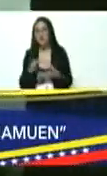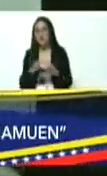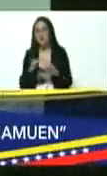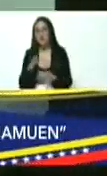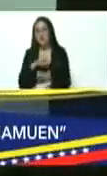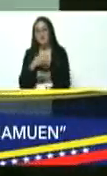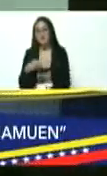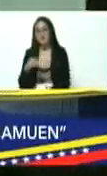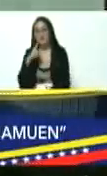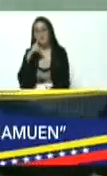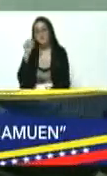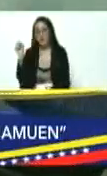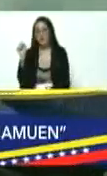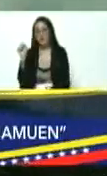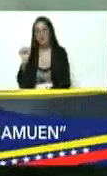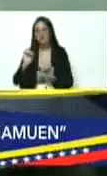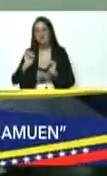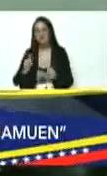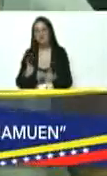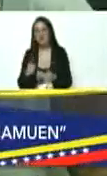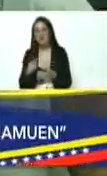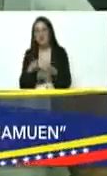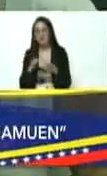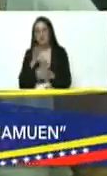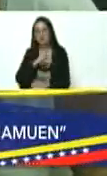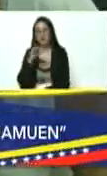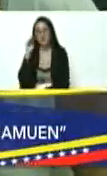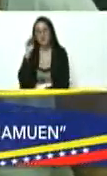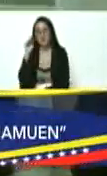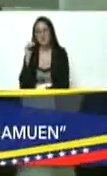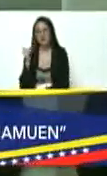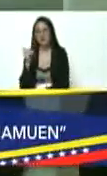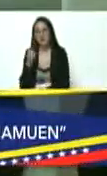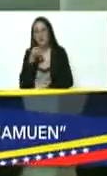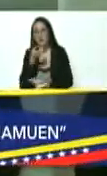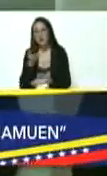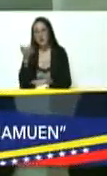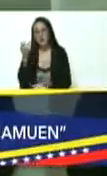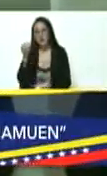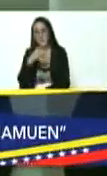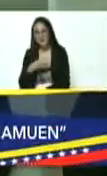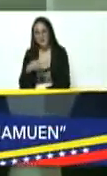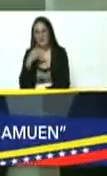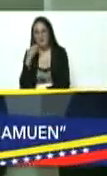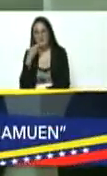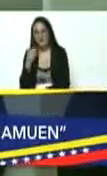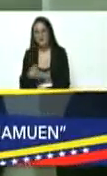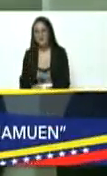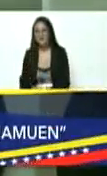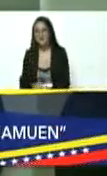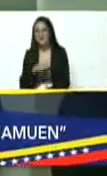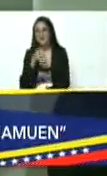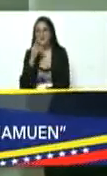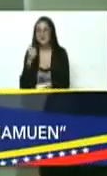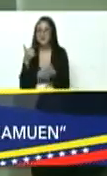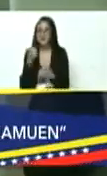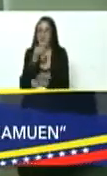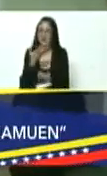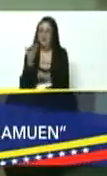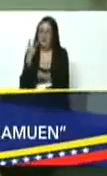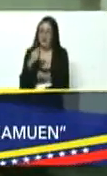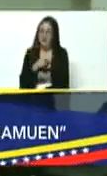comandante presidente Nicolás Maduro de arrancar las bricomiles. Y por favor, cuéntale al presidente toda tu experiencia. Fue una experiencia muy bonita para